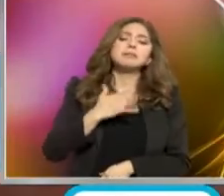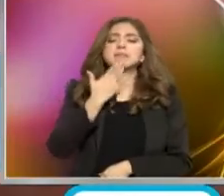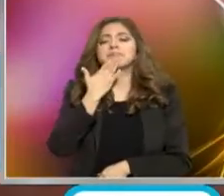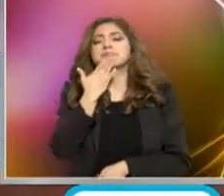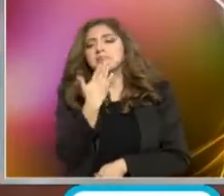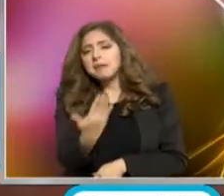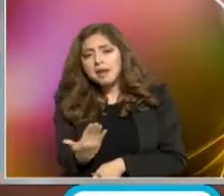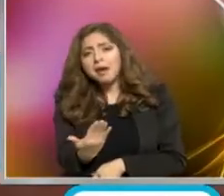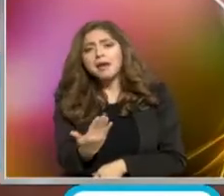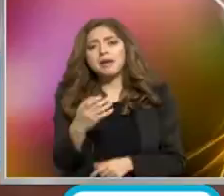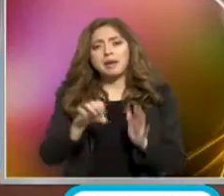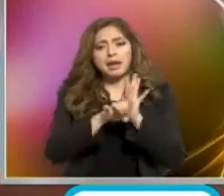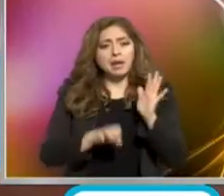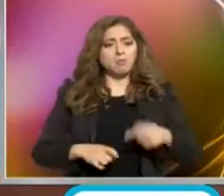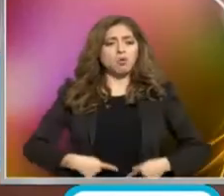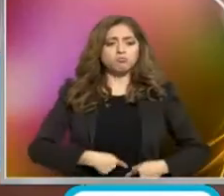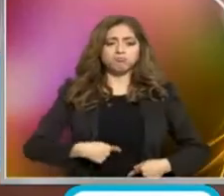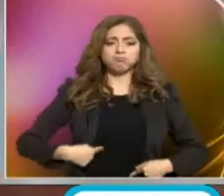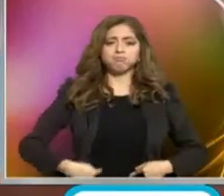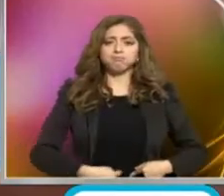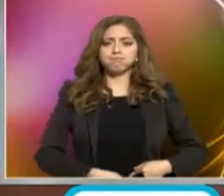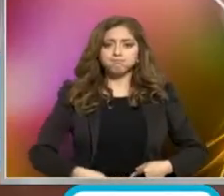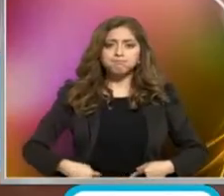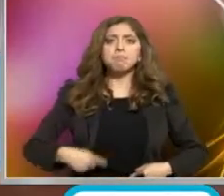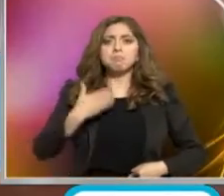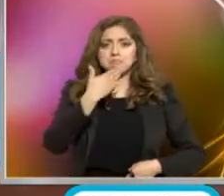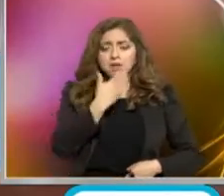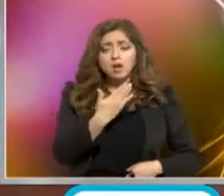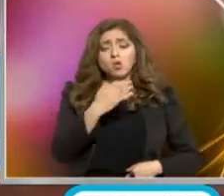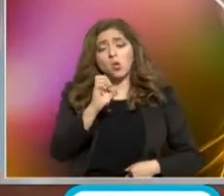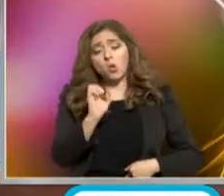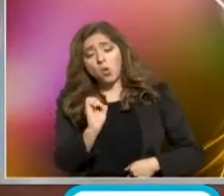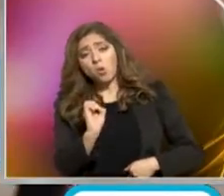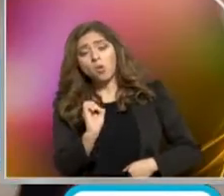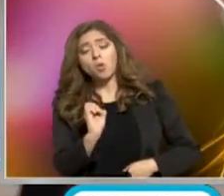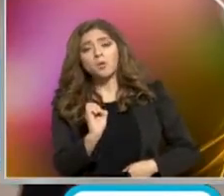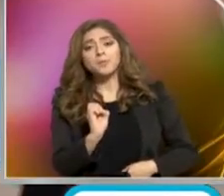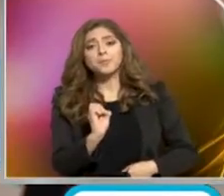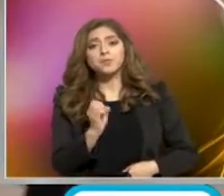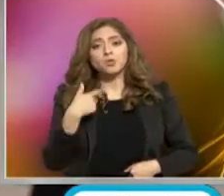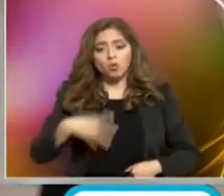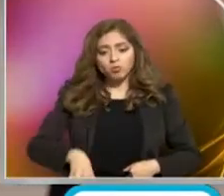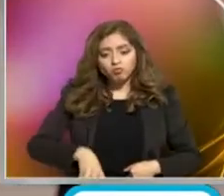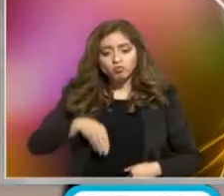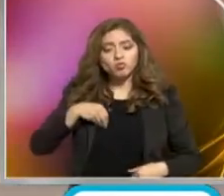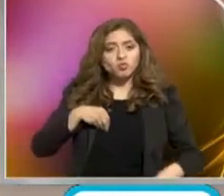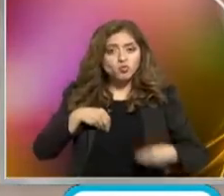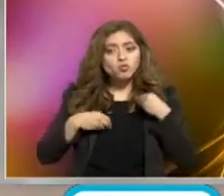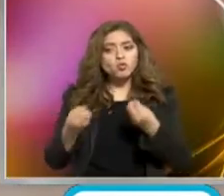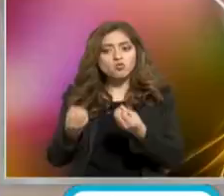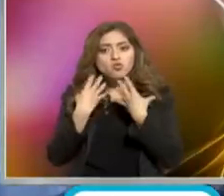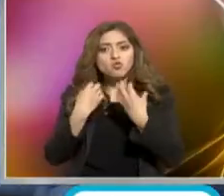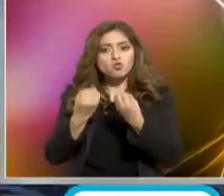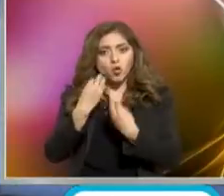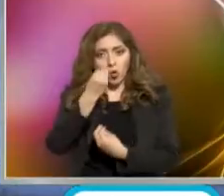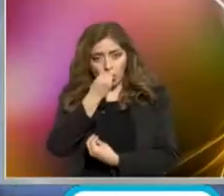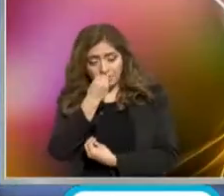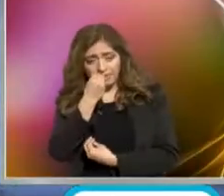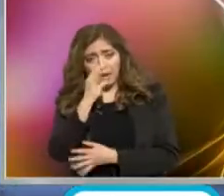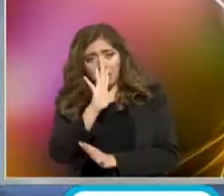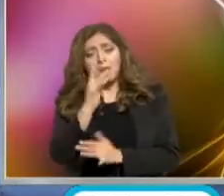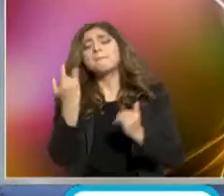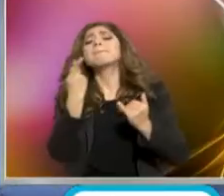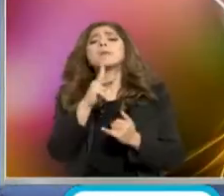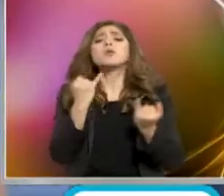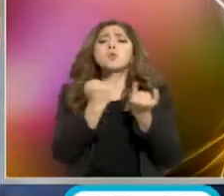en nuestro aparato digestivo y aparte para aprovechar todos los nutrientes que Sí. nos dan los alimentos, sino ahora también es para sentirte...